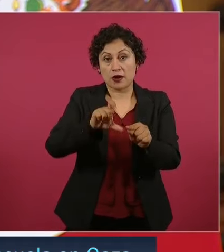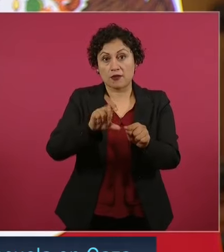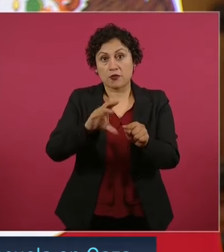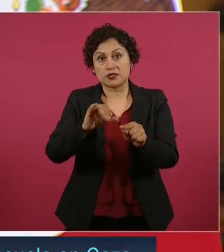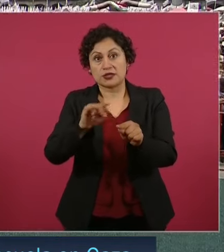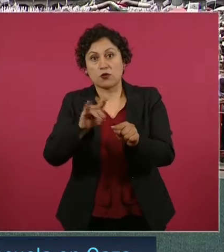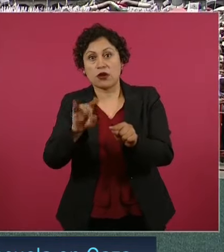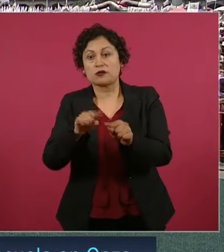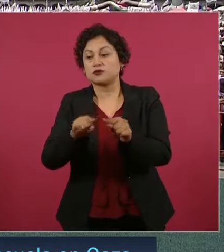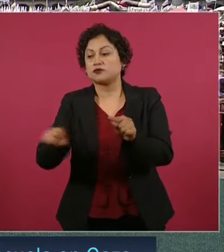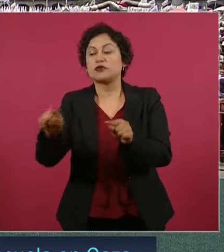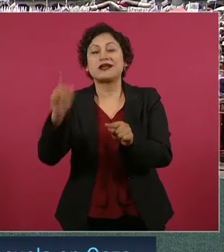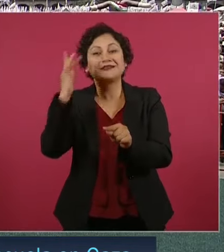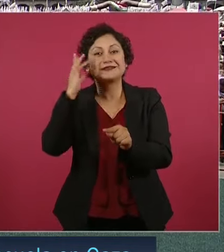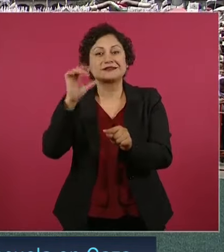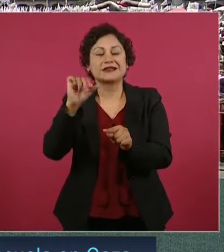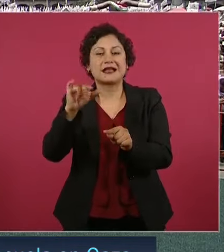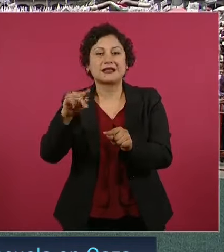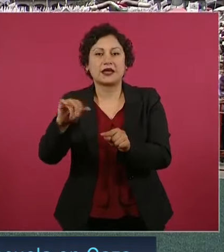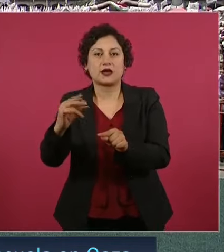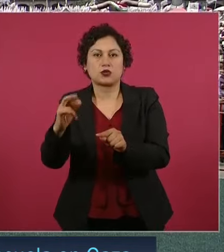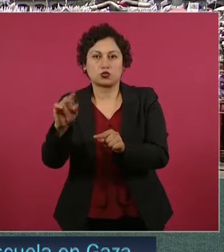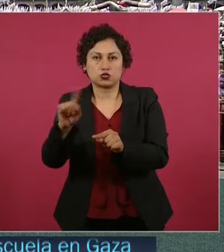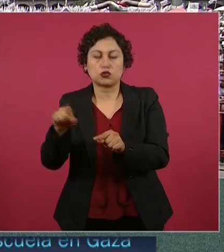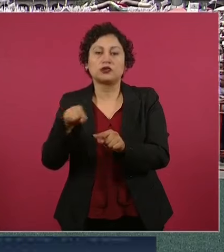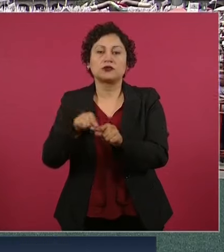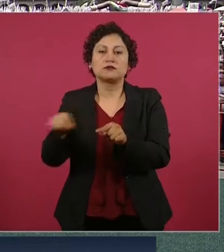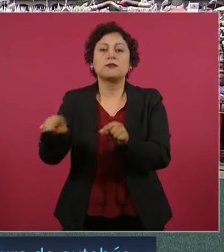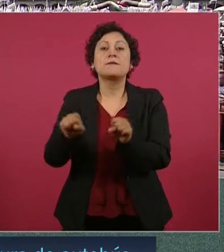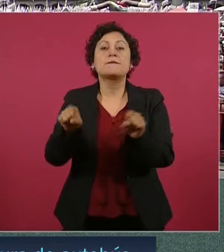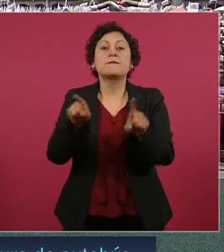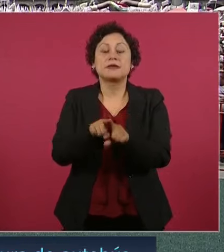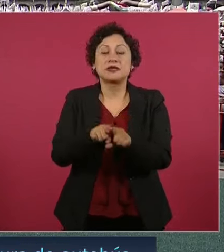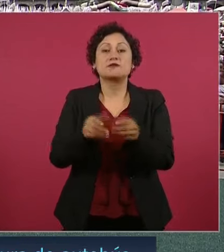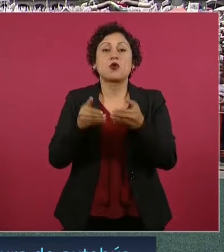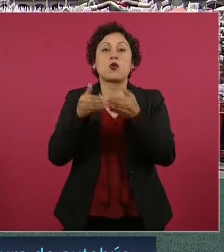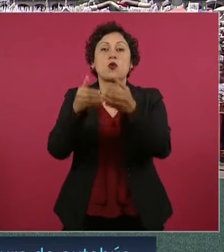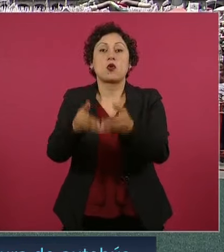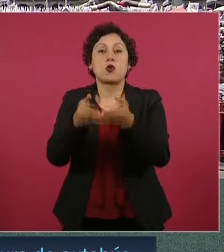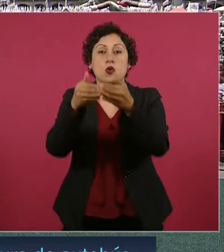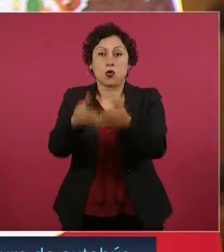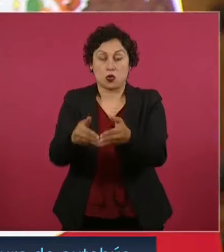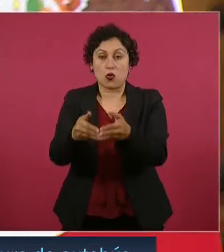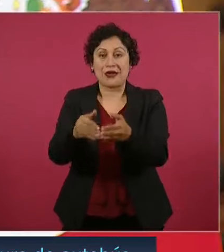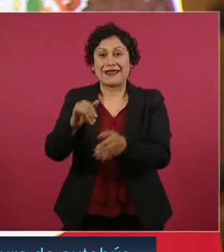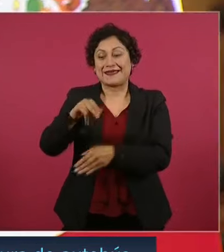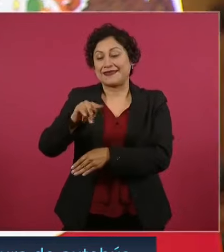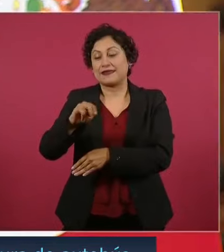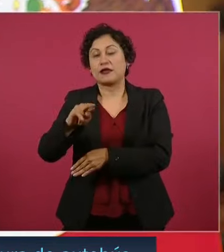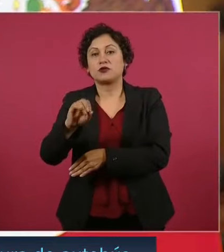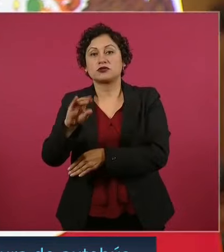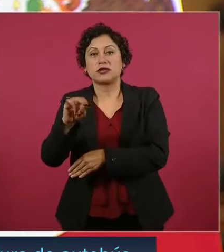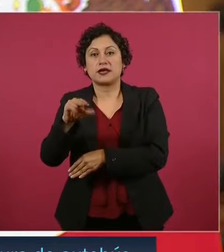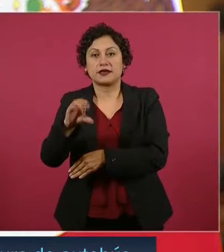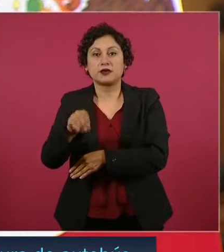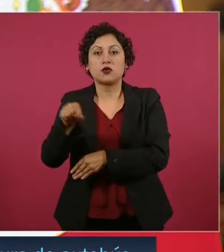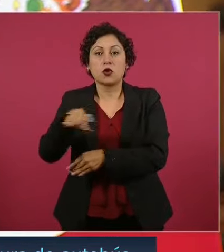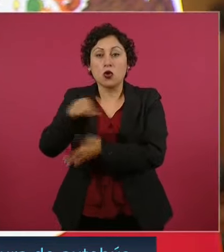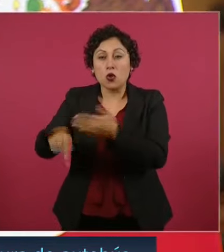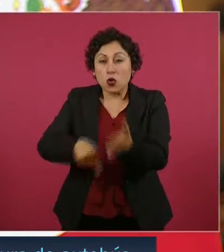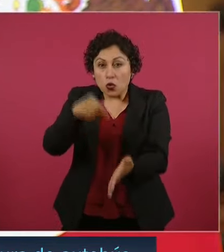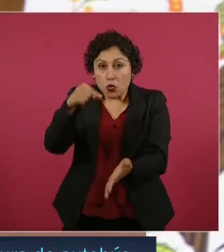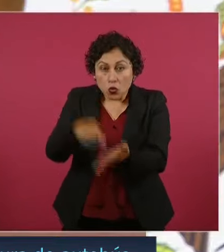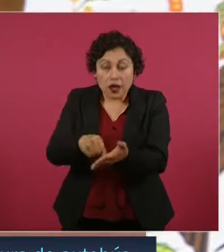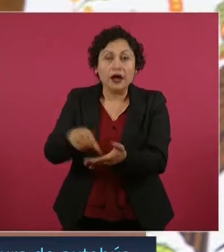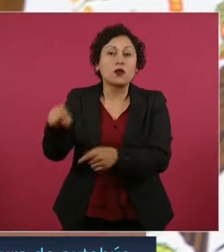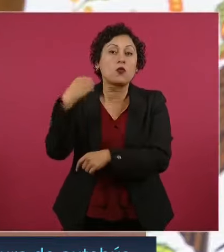Se rehabilitaron los puertos del corredor interoceánico. Se construyó en Salina Cruz, Oaxaca,